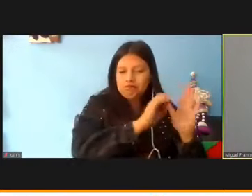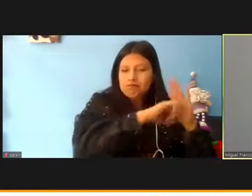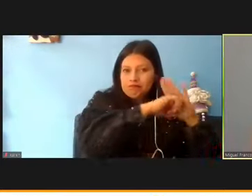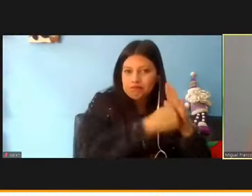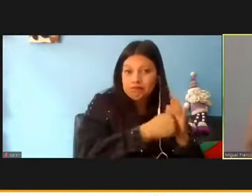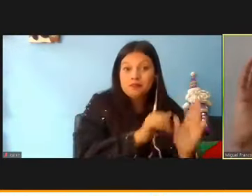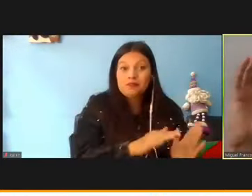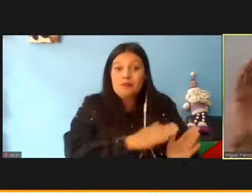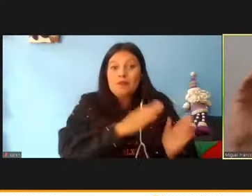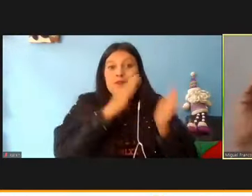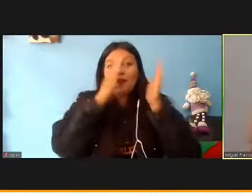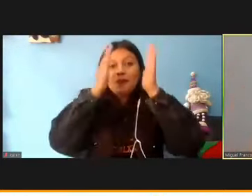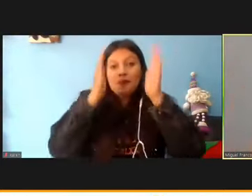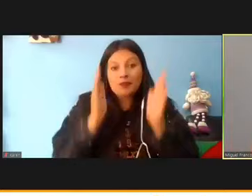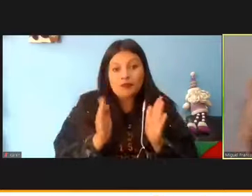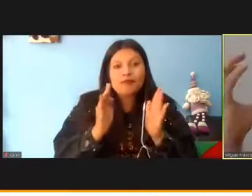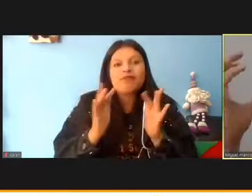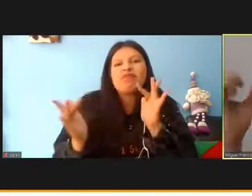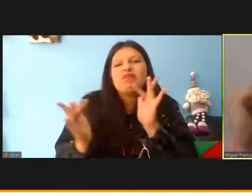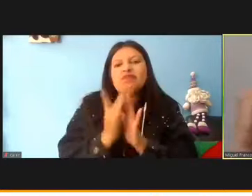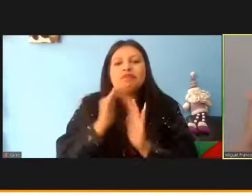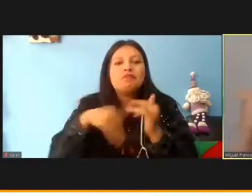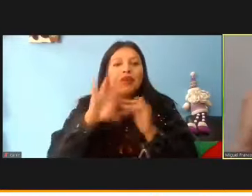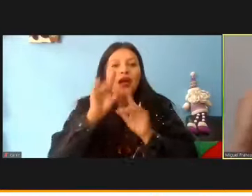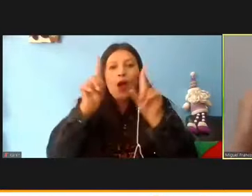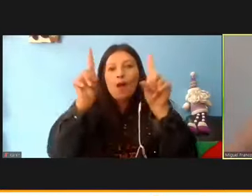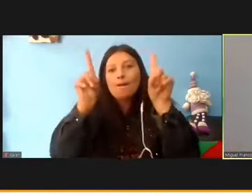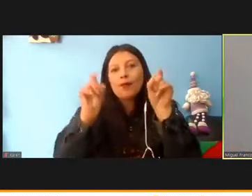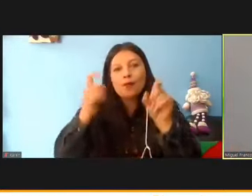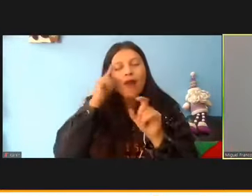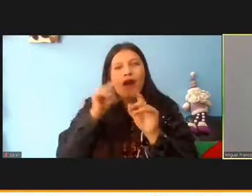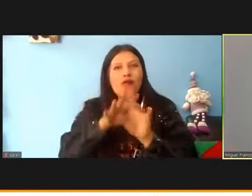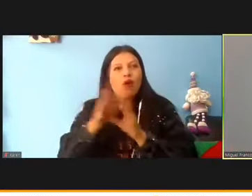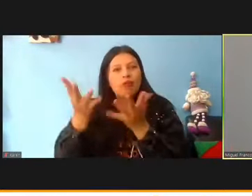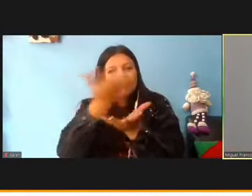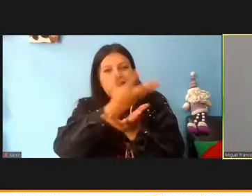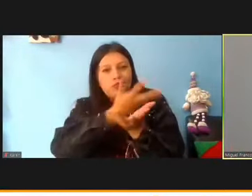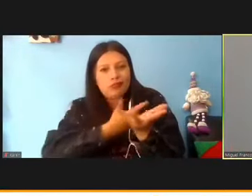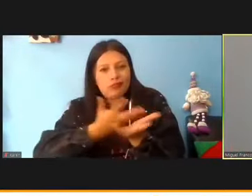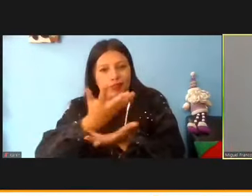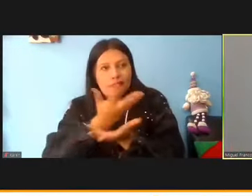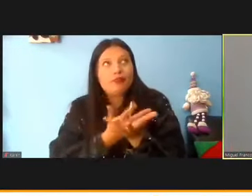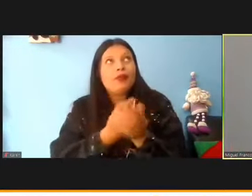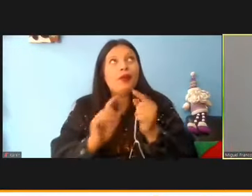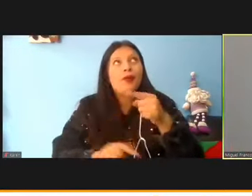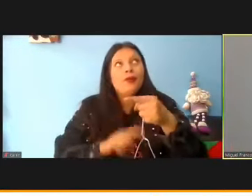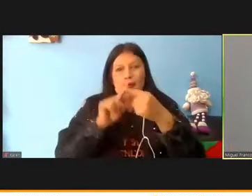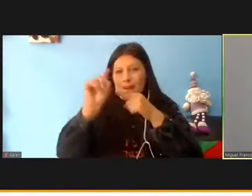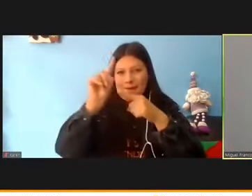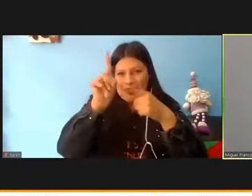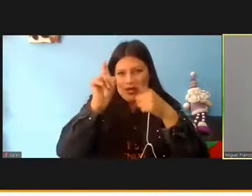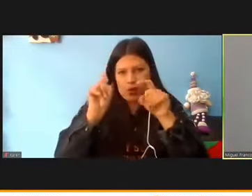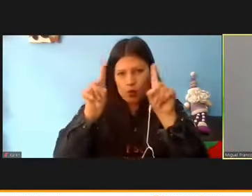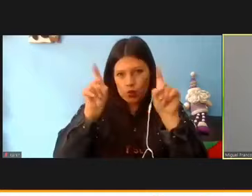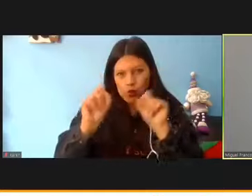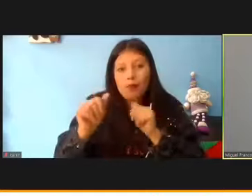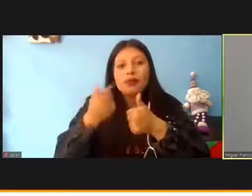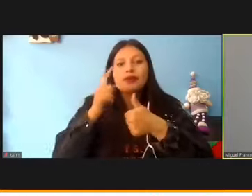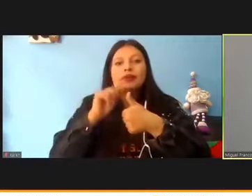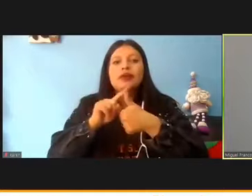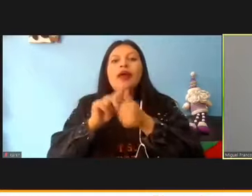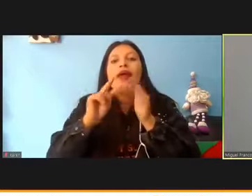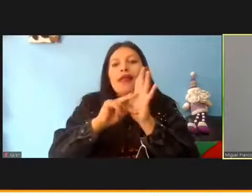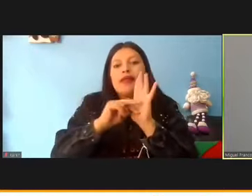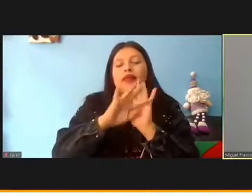son unas ideas fuerza en clave de preguntas para seguir el trazado. La primera de ellas, consideramos que la tecnología